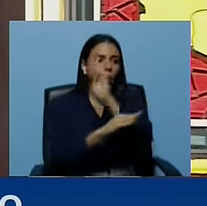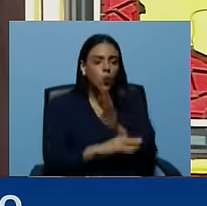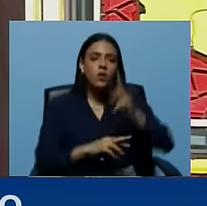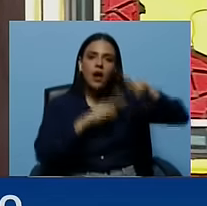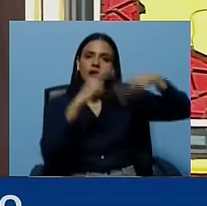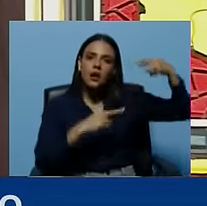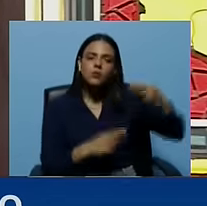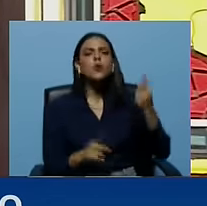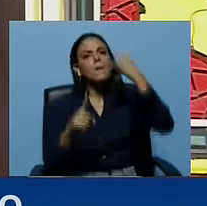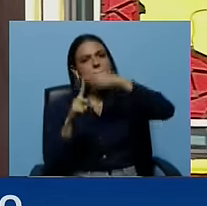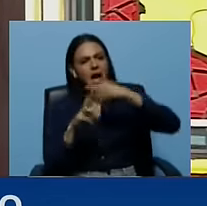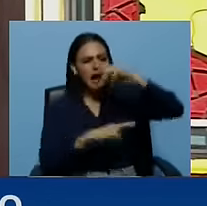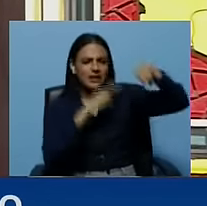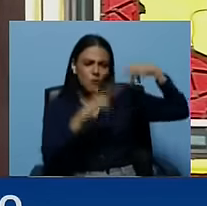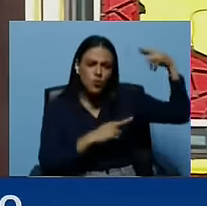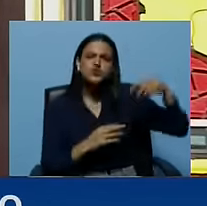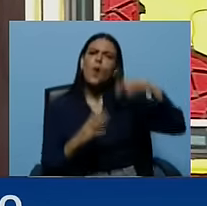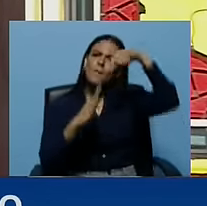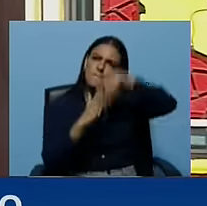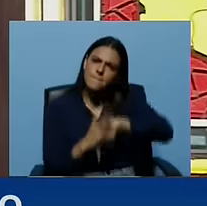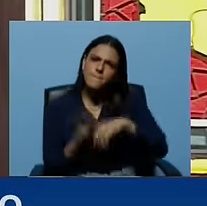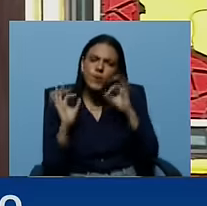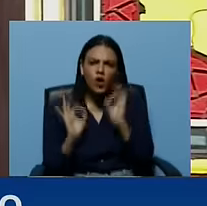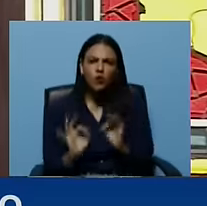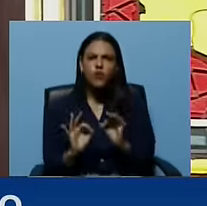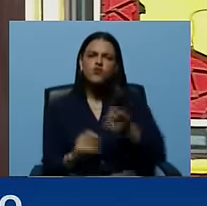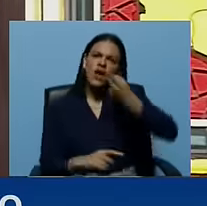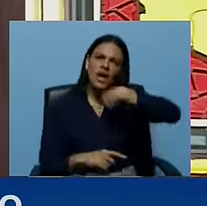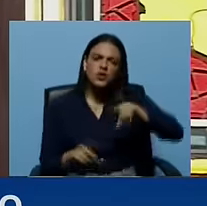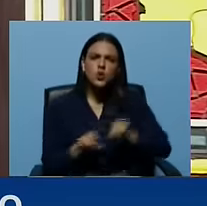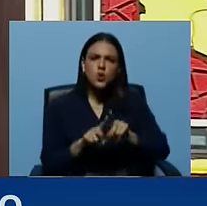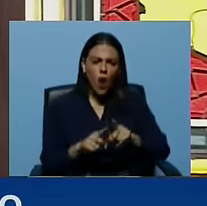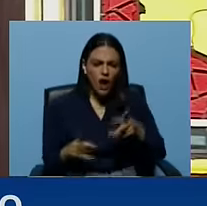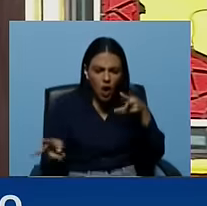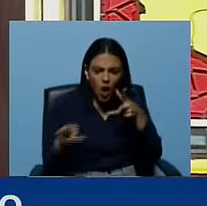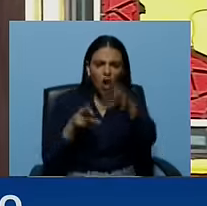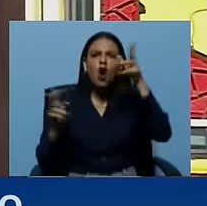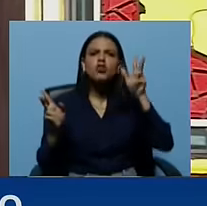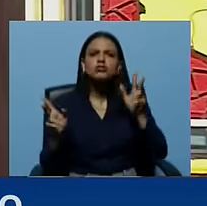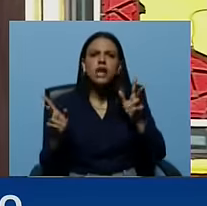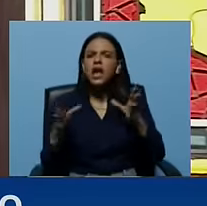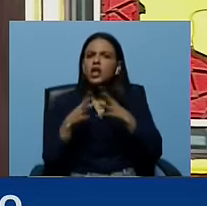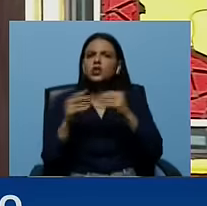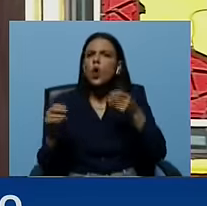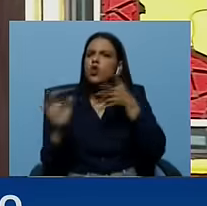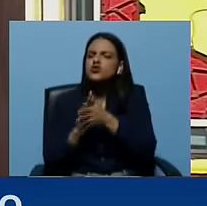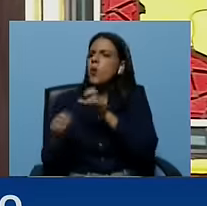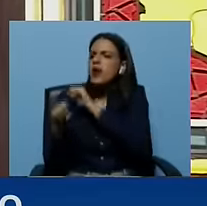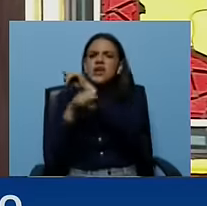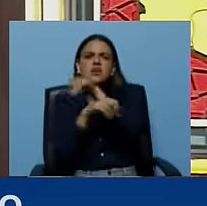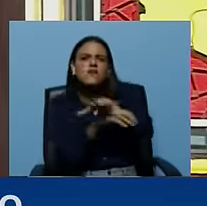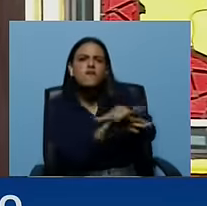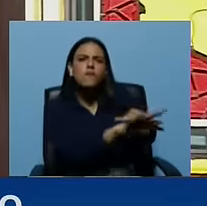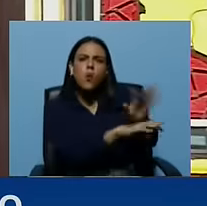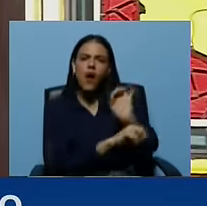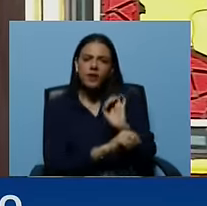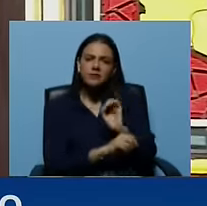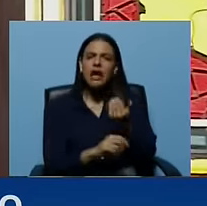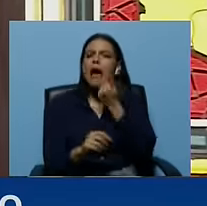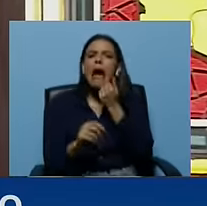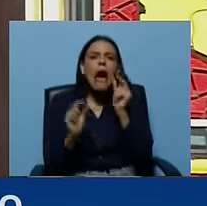revolución profunda, y romper cualquier atisbo, cualquier